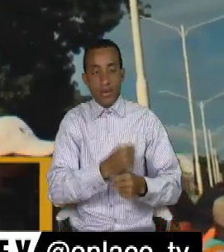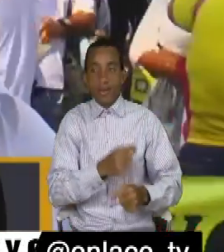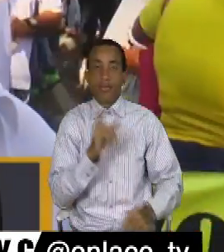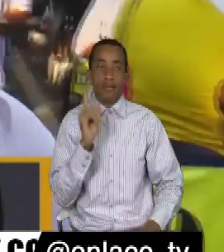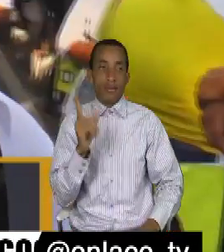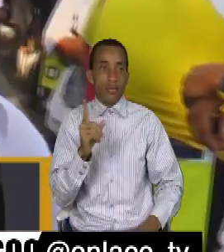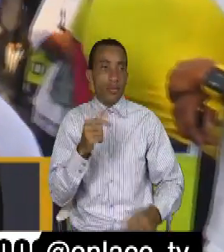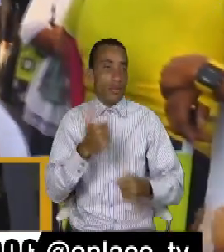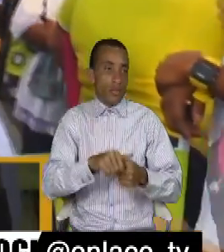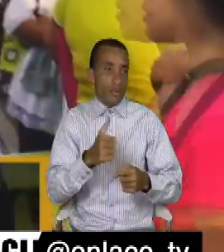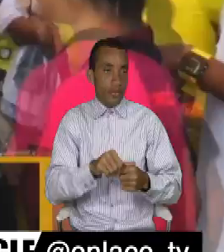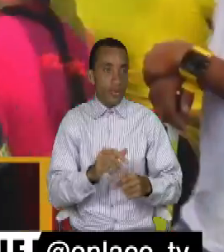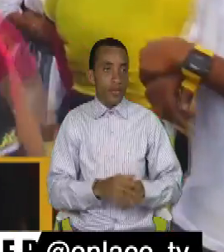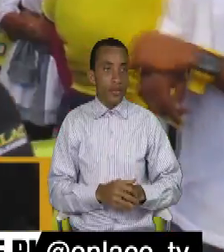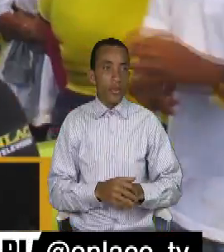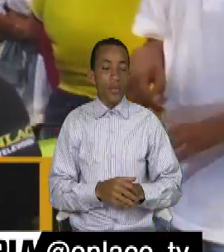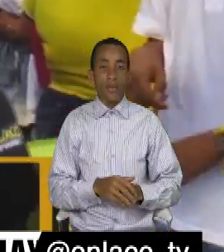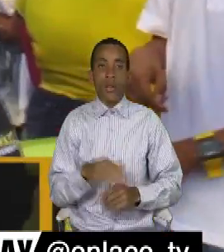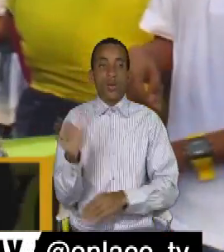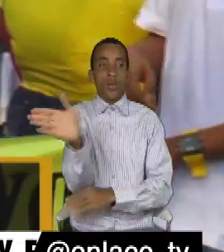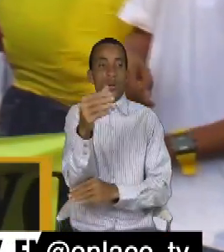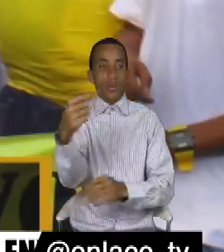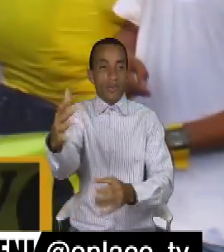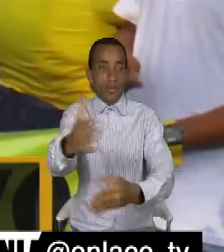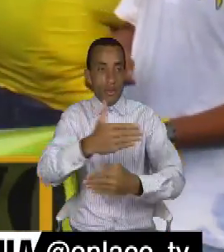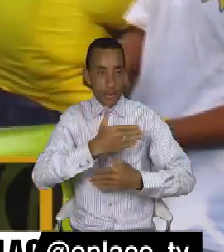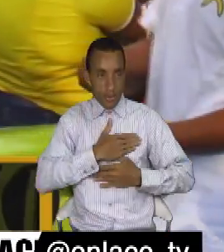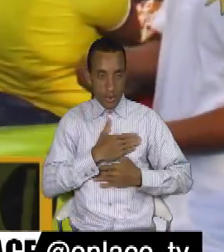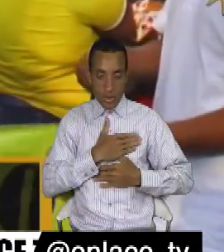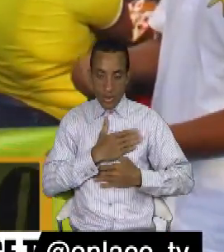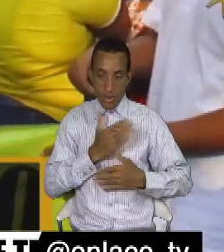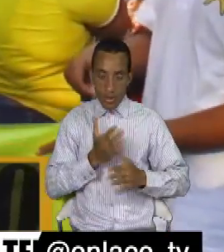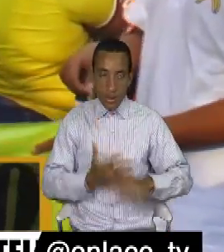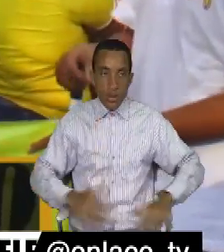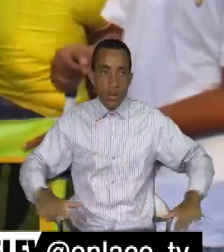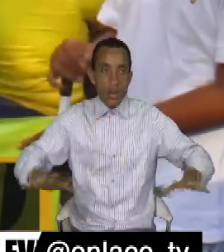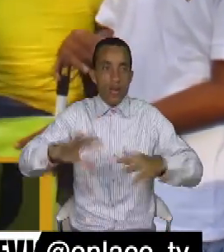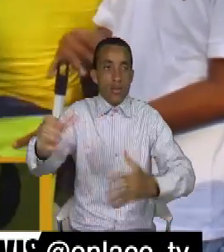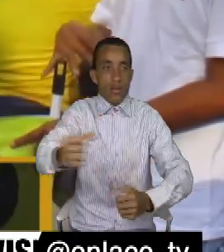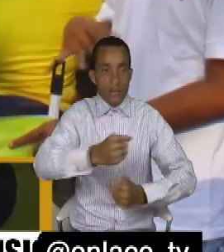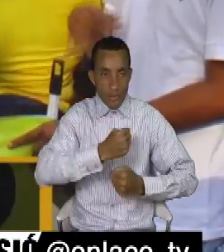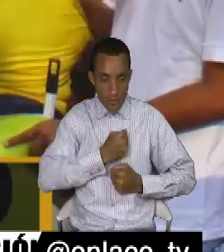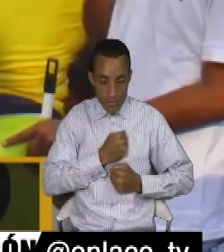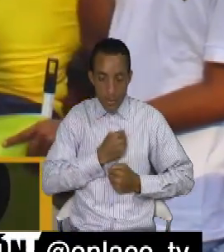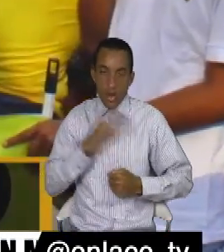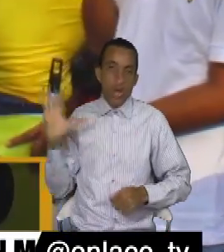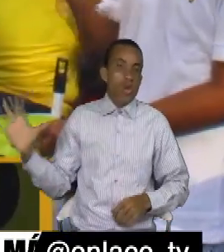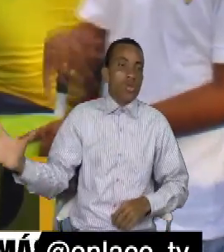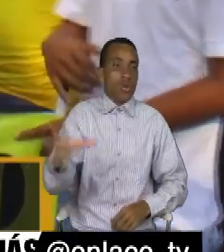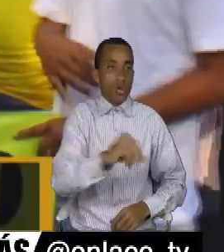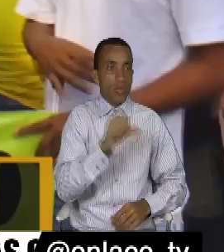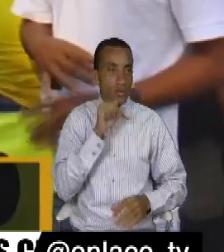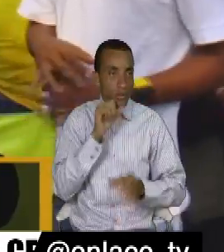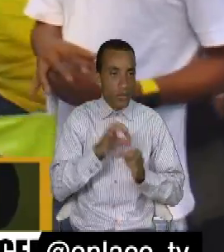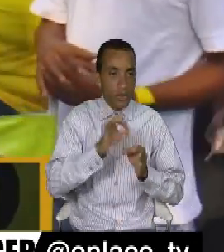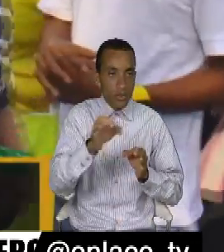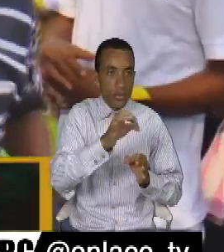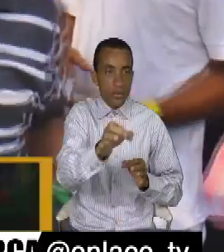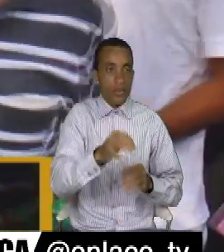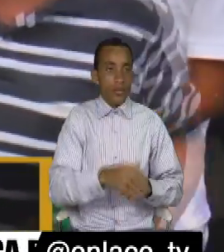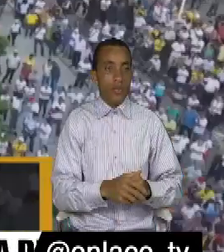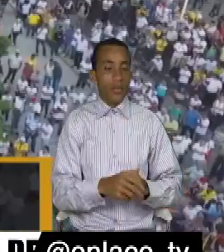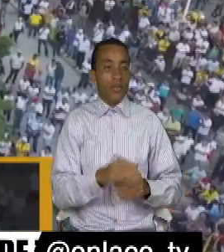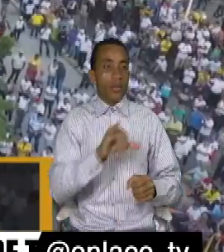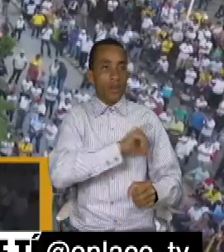refinería. Esto es un patrimonio que es de toda la nación, sobre todo el Magdalena Medio. Entonces aquí estamos también los pueblos del Magdalena Medio, como